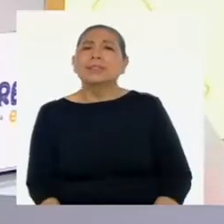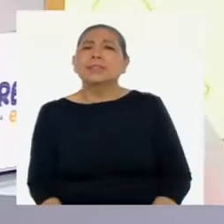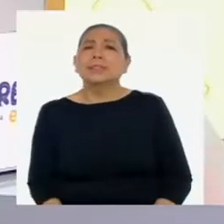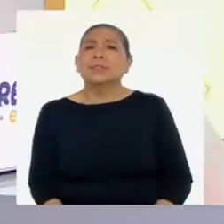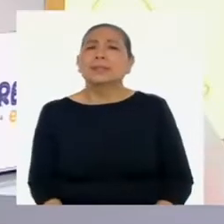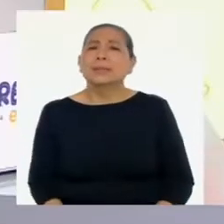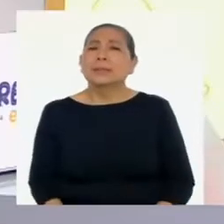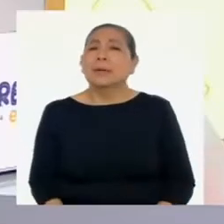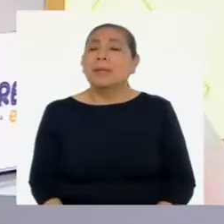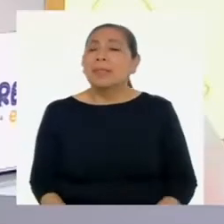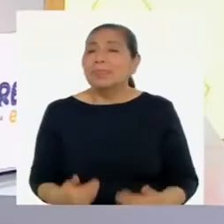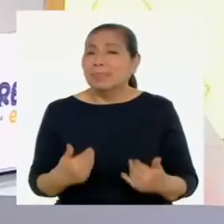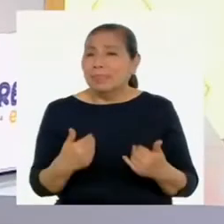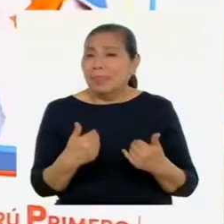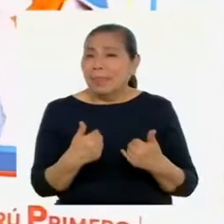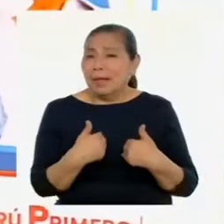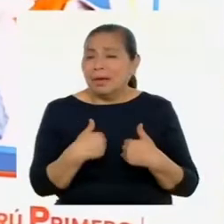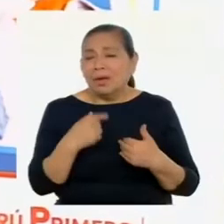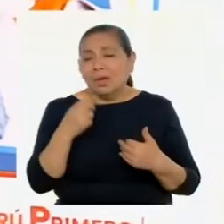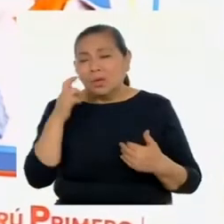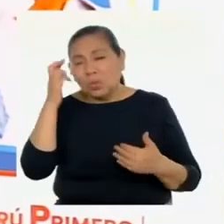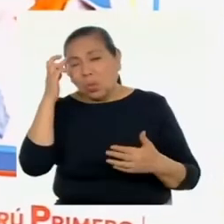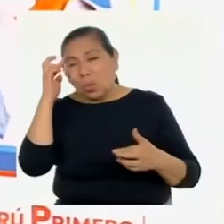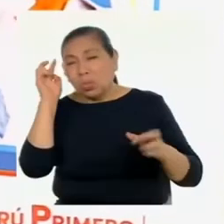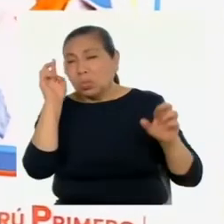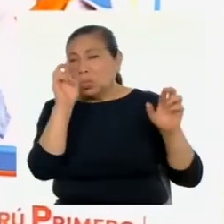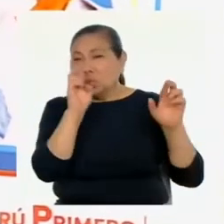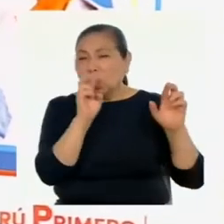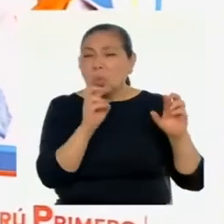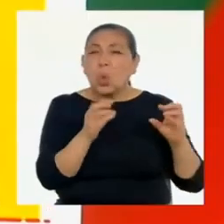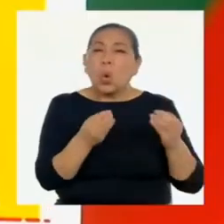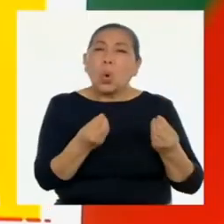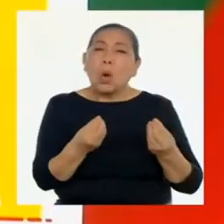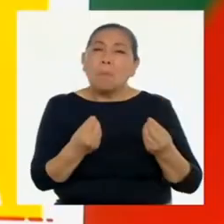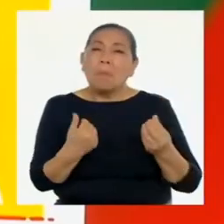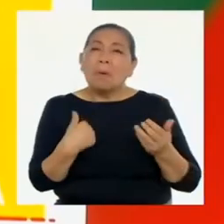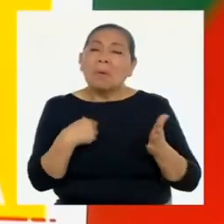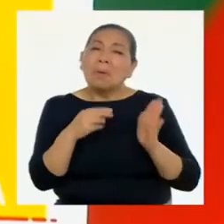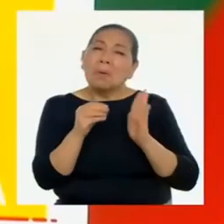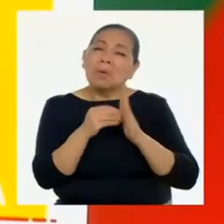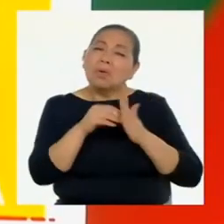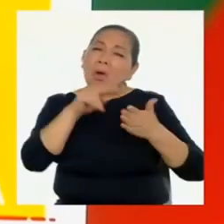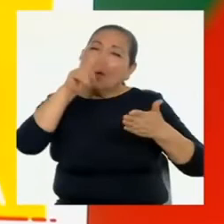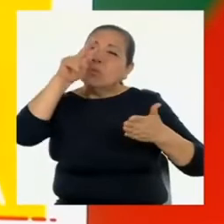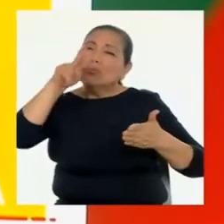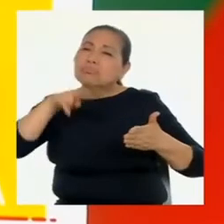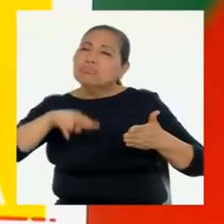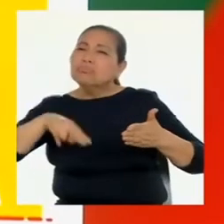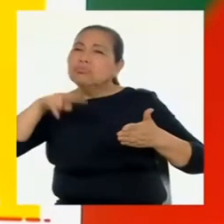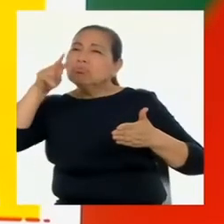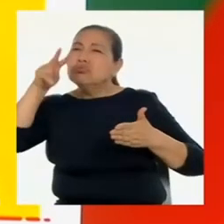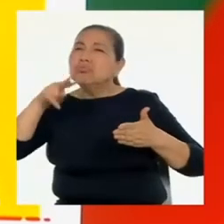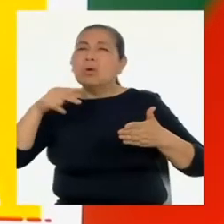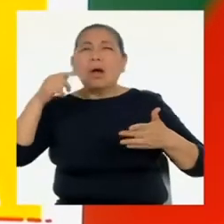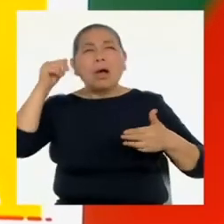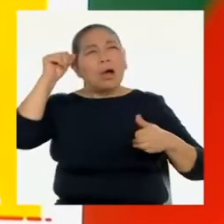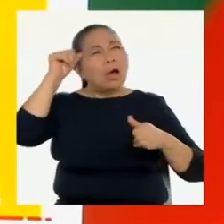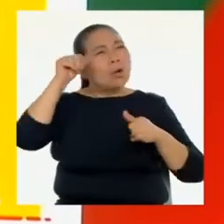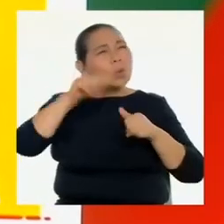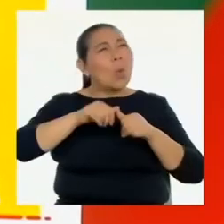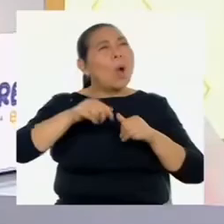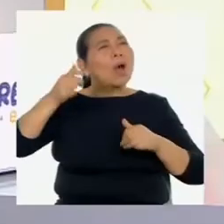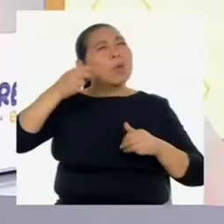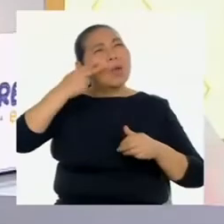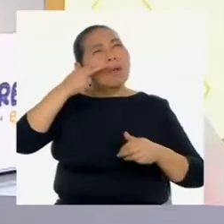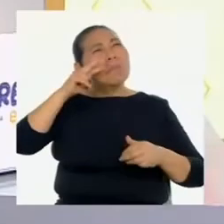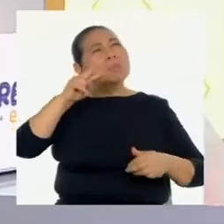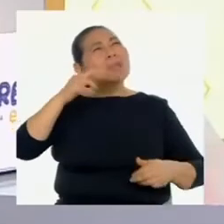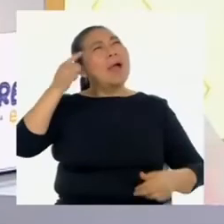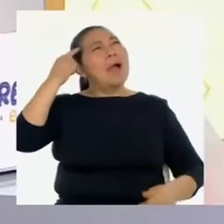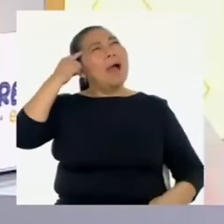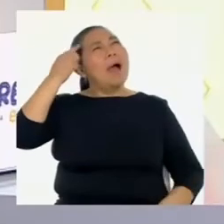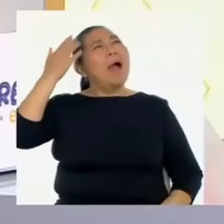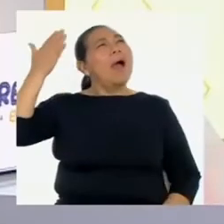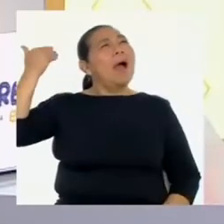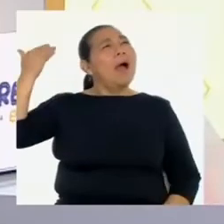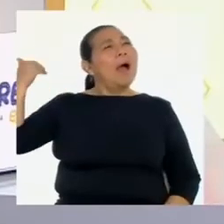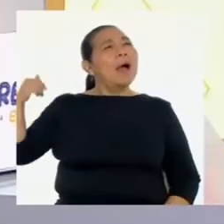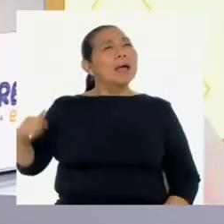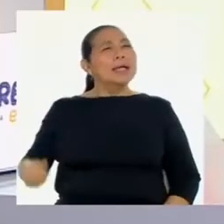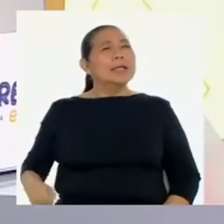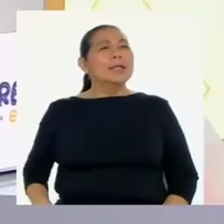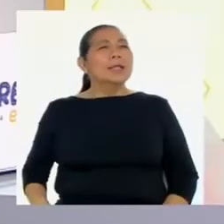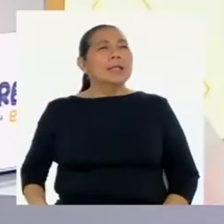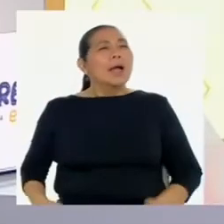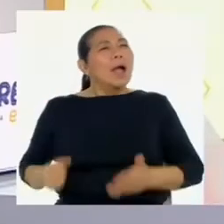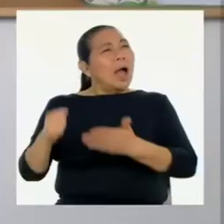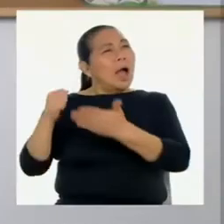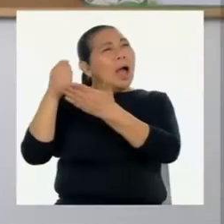programa. Tenía un par de dudas de cómo eran, así que me puse a revisar algunos que recordaba haber visto antes. Pero me